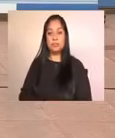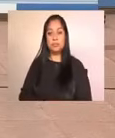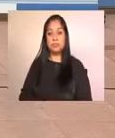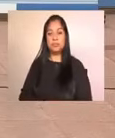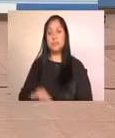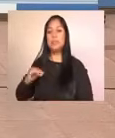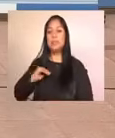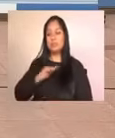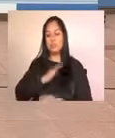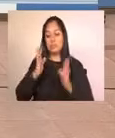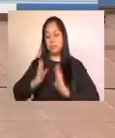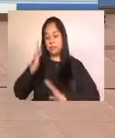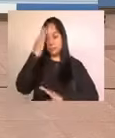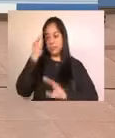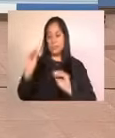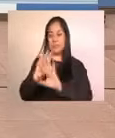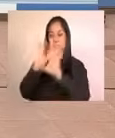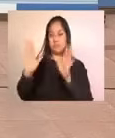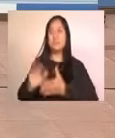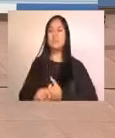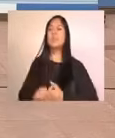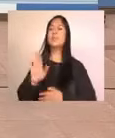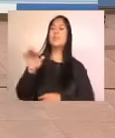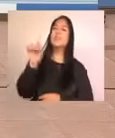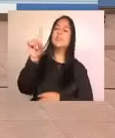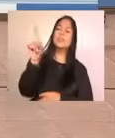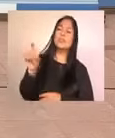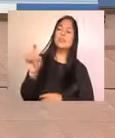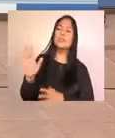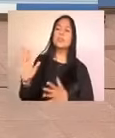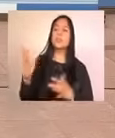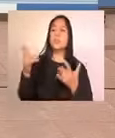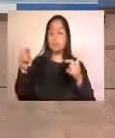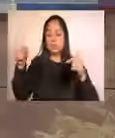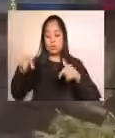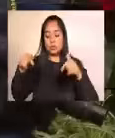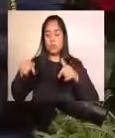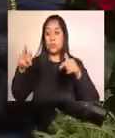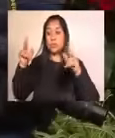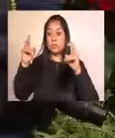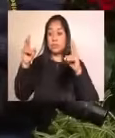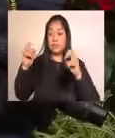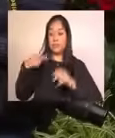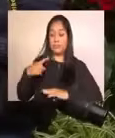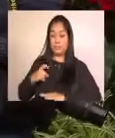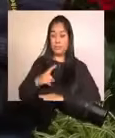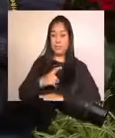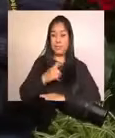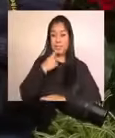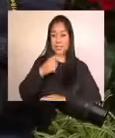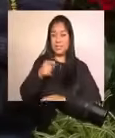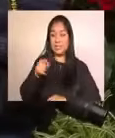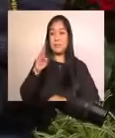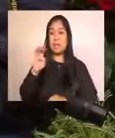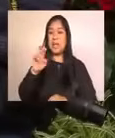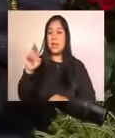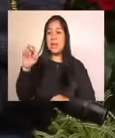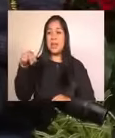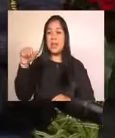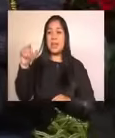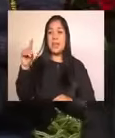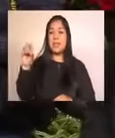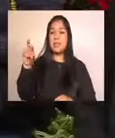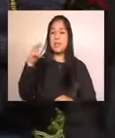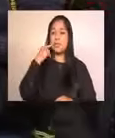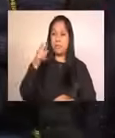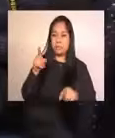Ministro, buenos días. Una pregunta, si nos puede actualizar de los casos de gusano barrenador y en ese sentido también si nos puede decir en el mes